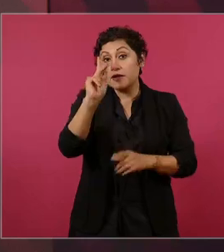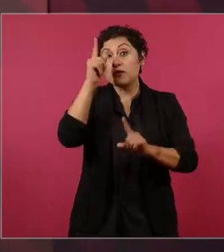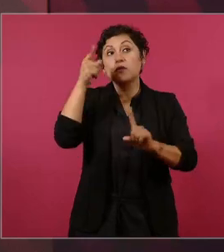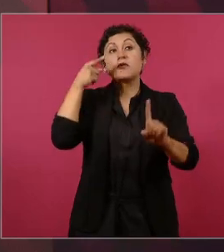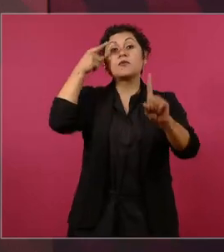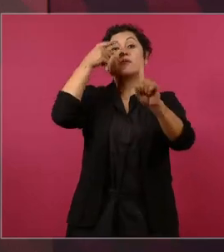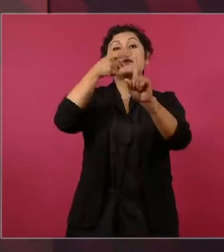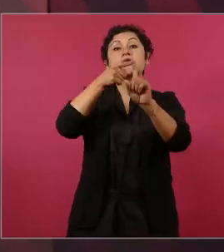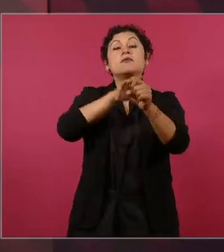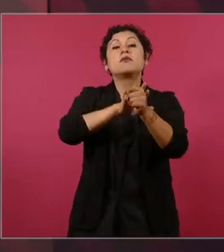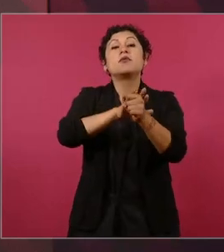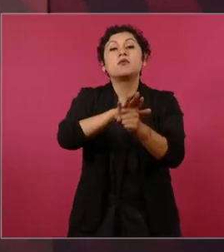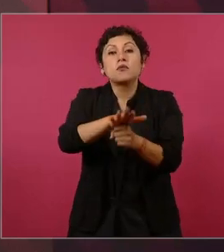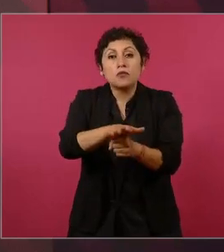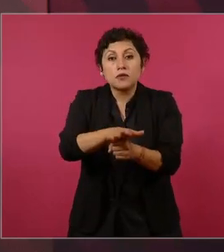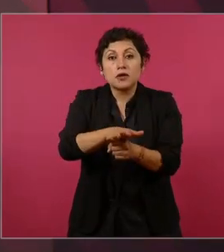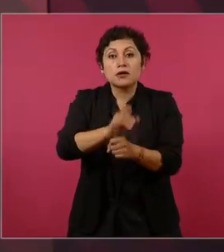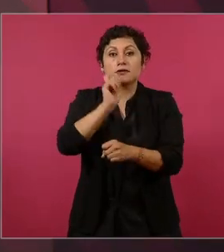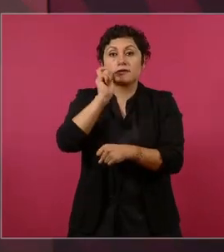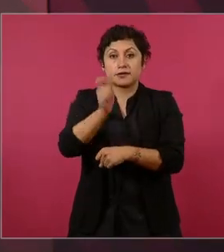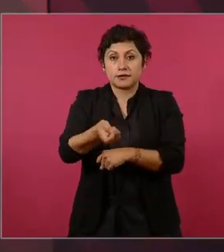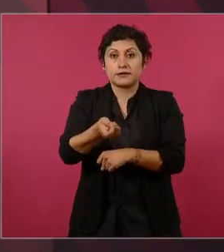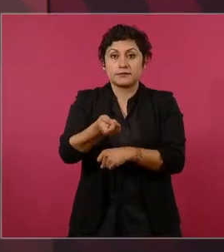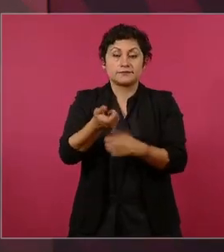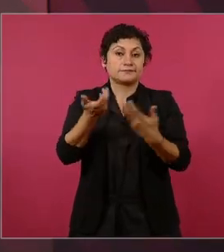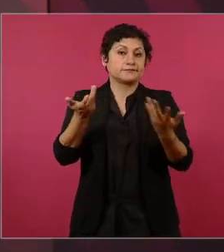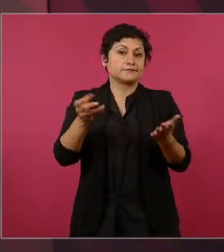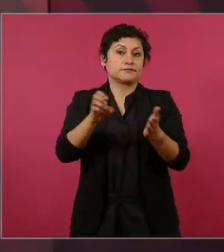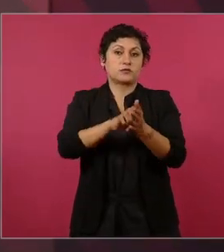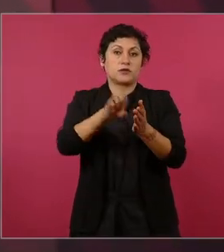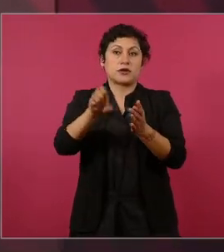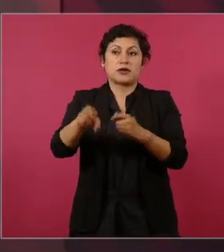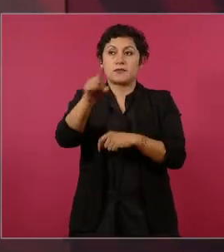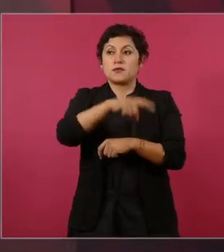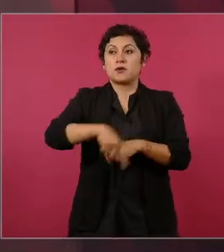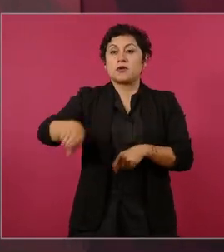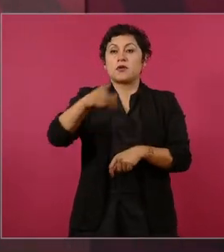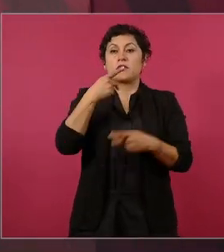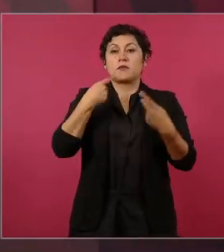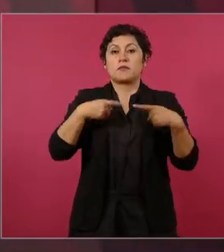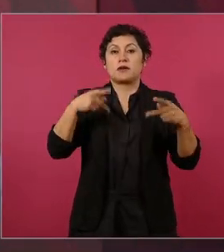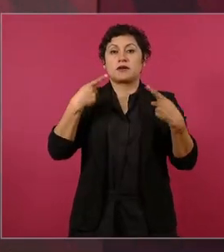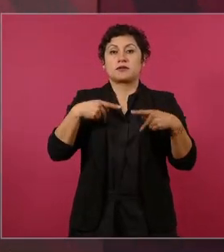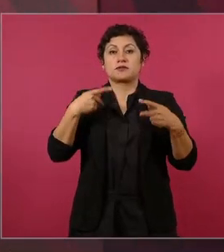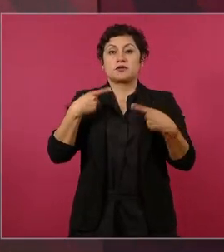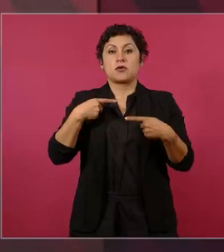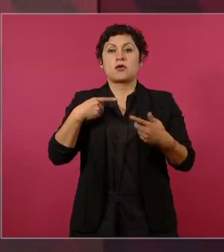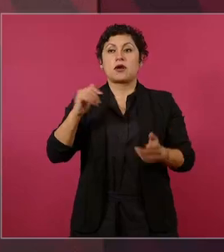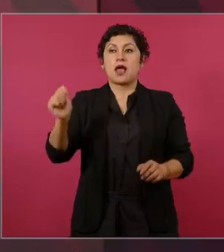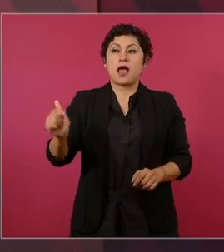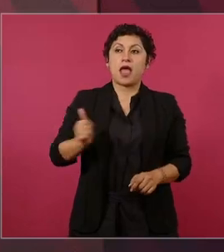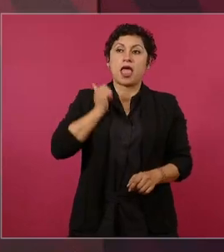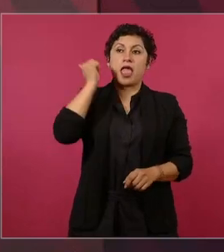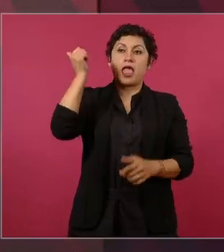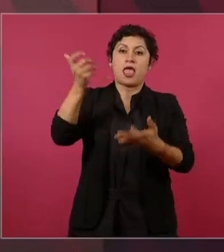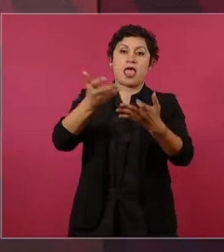no sienta la gente que tiene estas tierras que es una expropiación.